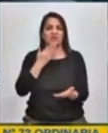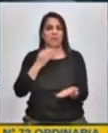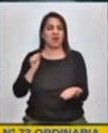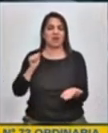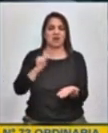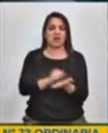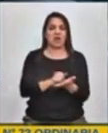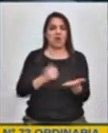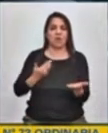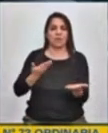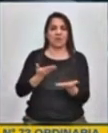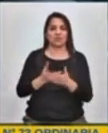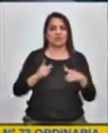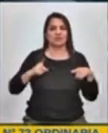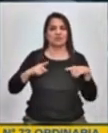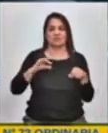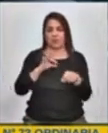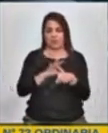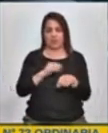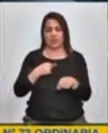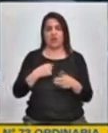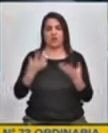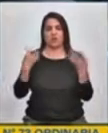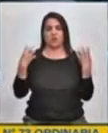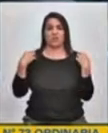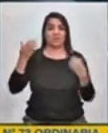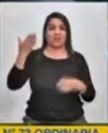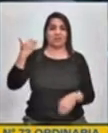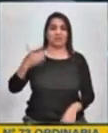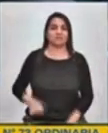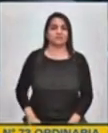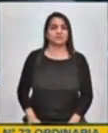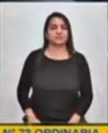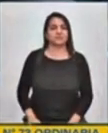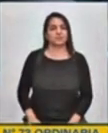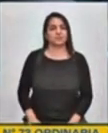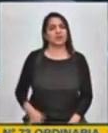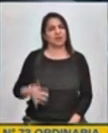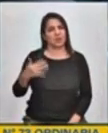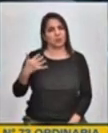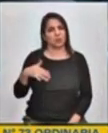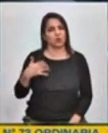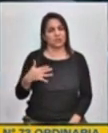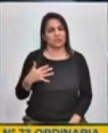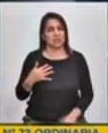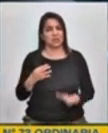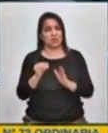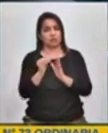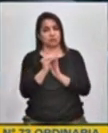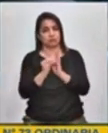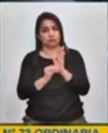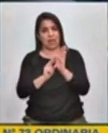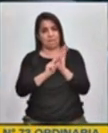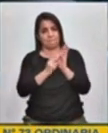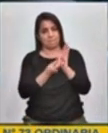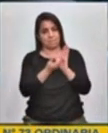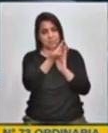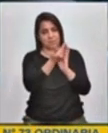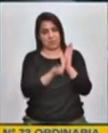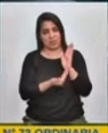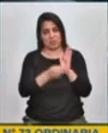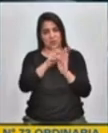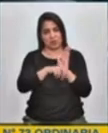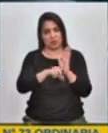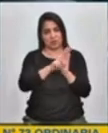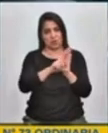médicas. Y entonces, reconociendo que es importante lo que se aborda en esta enmienda y en este proyecto